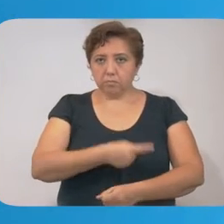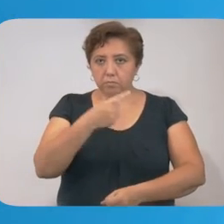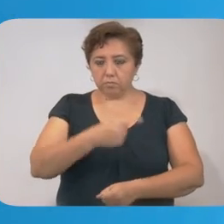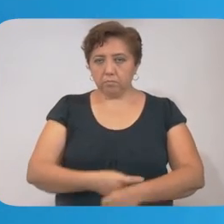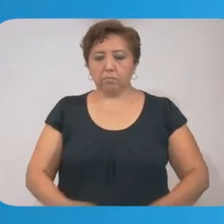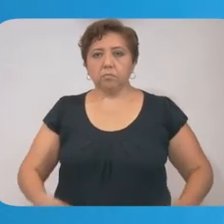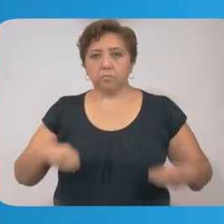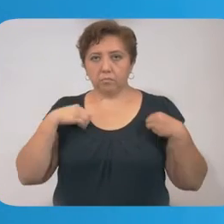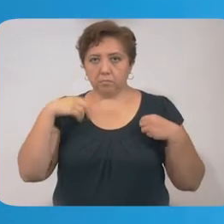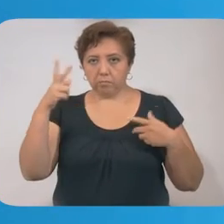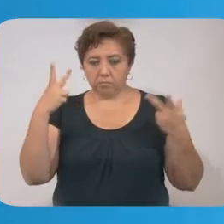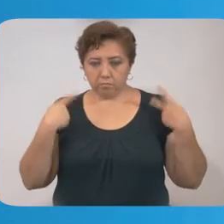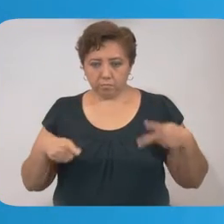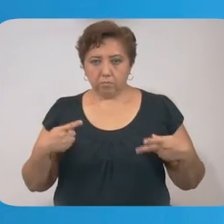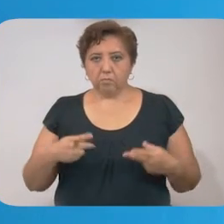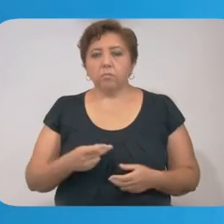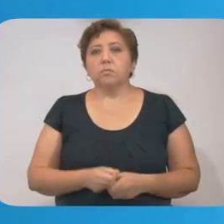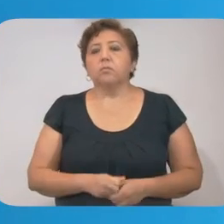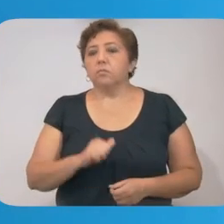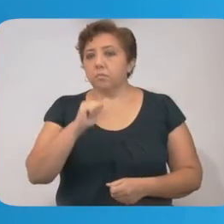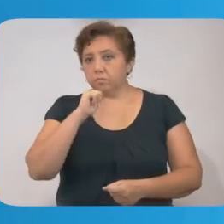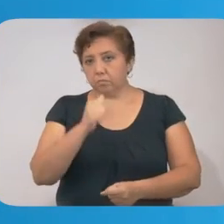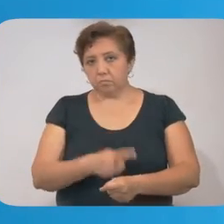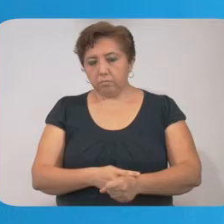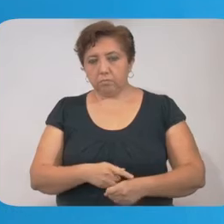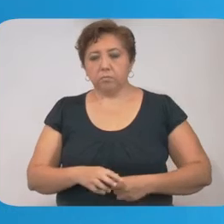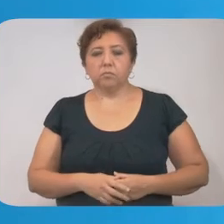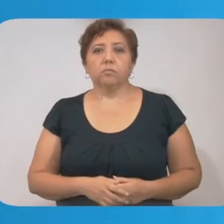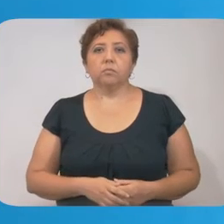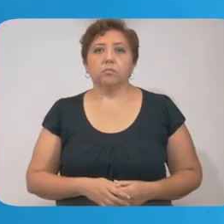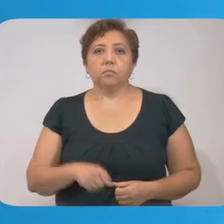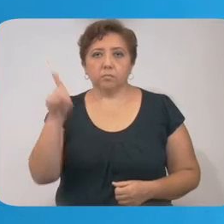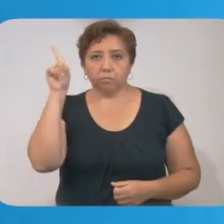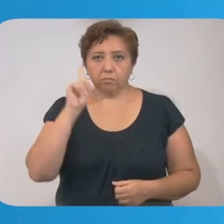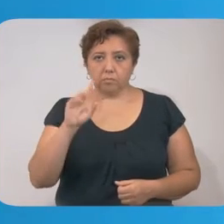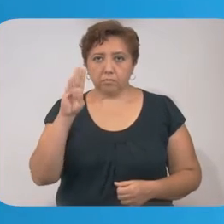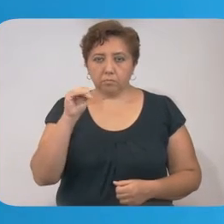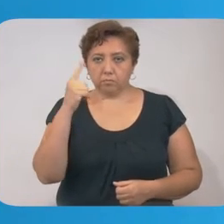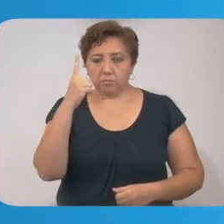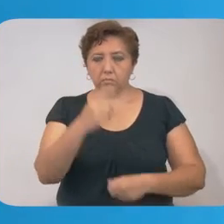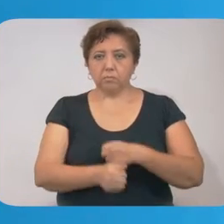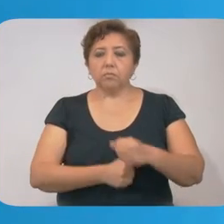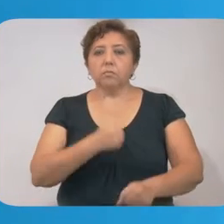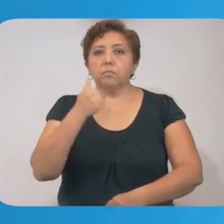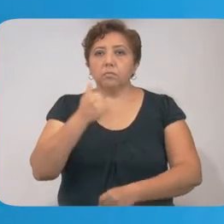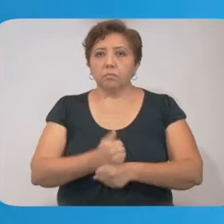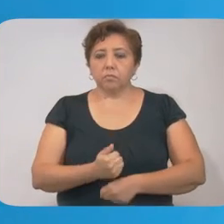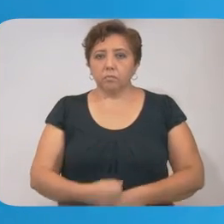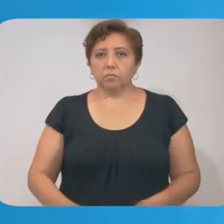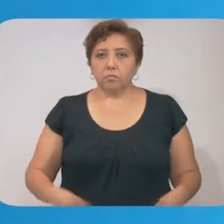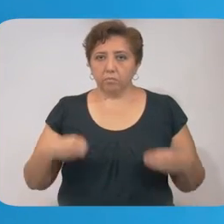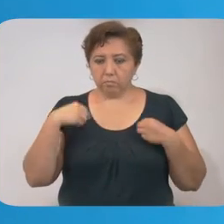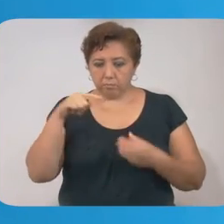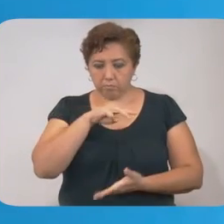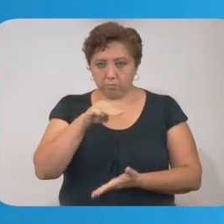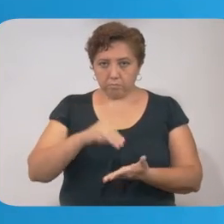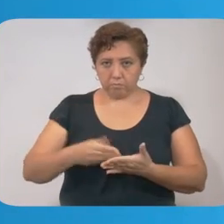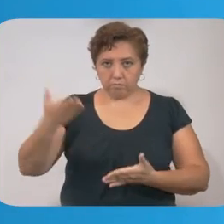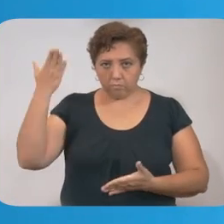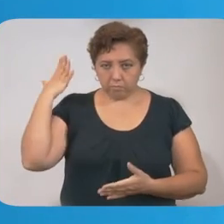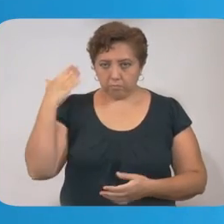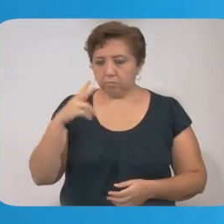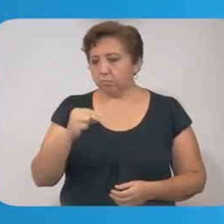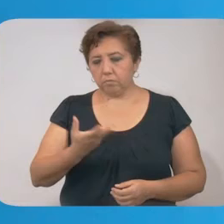contactos, ambos asintomáticos. Mujer de 91 años de edad, originaria y residente de Mérida, sin antecedentes médicos.